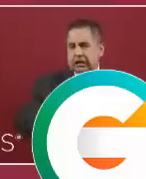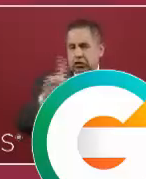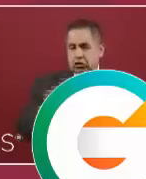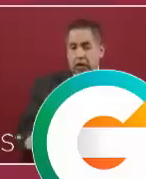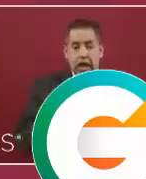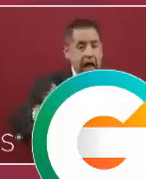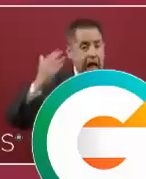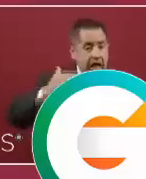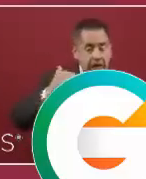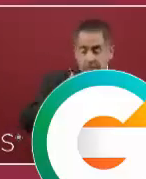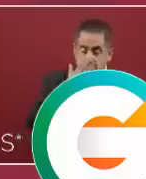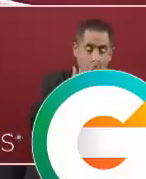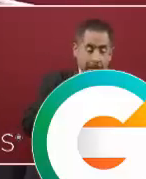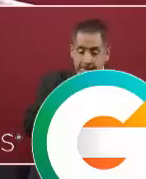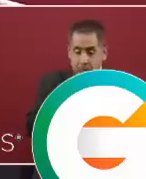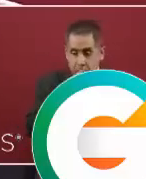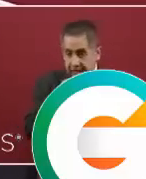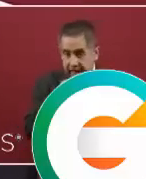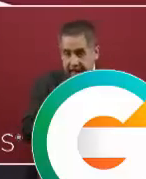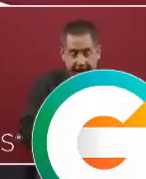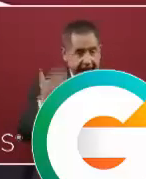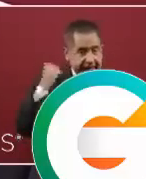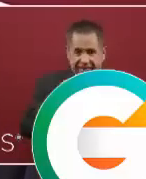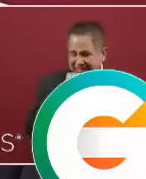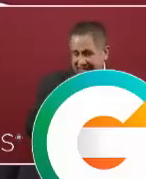policía, no había